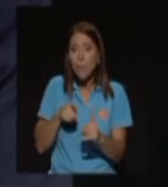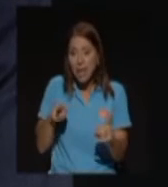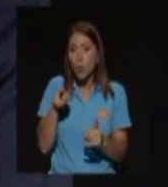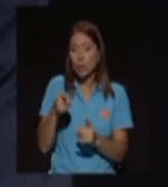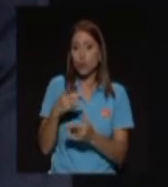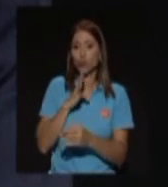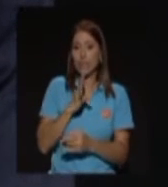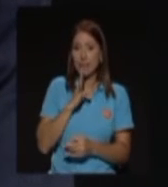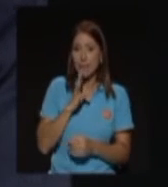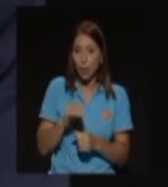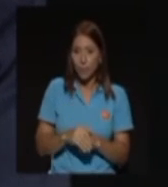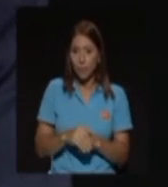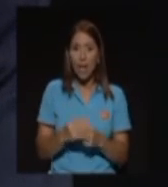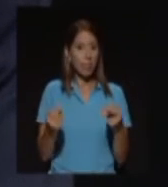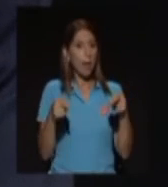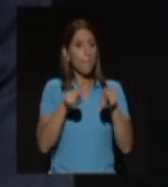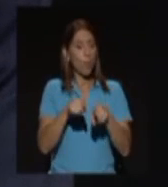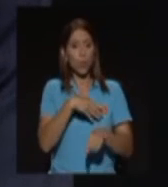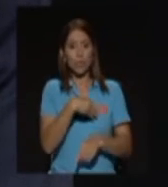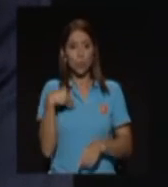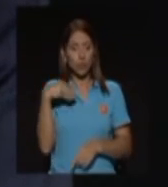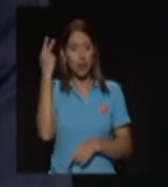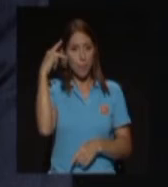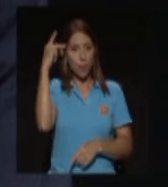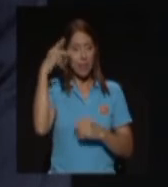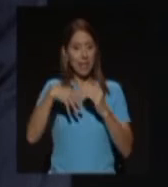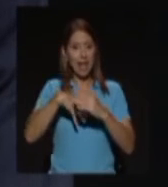esgrimió. Tampoco les gusta la política exterior